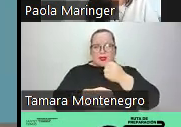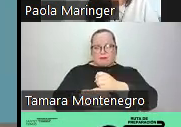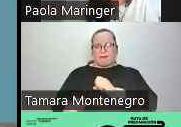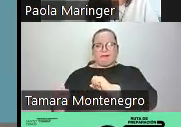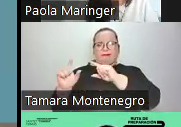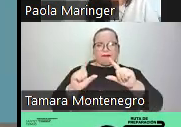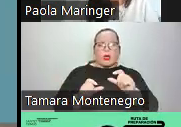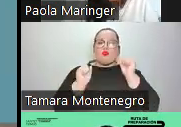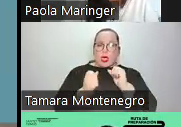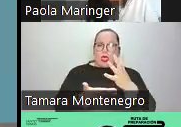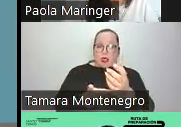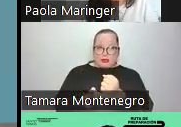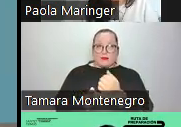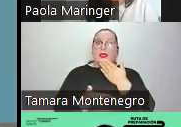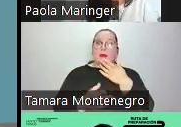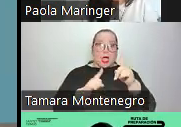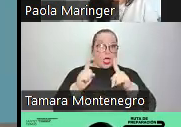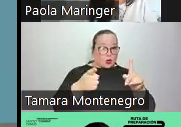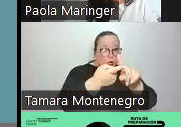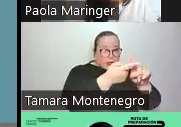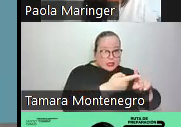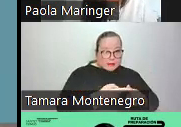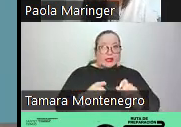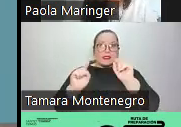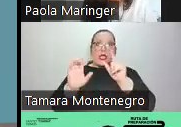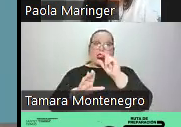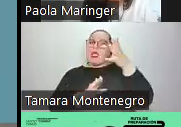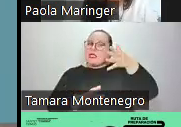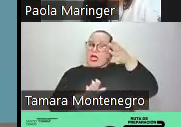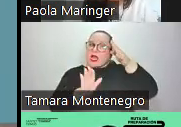además, para quienes participen en más de siete charlas, óigase bien,